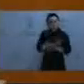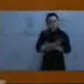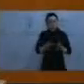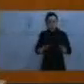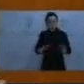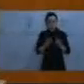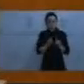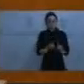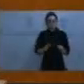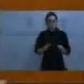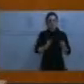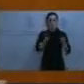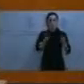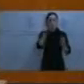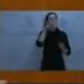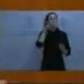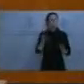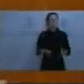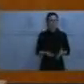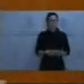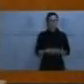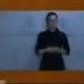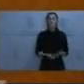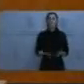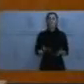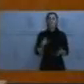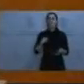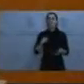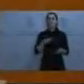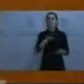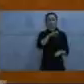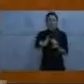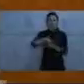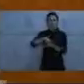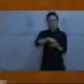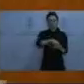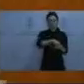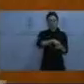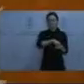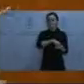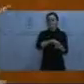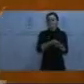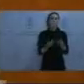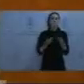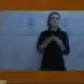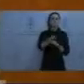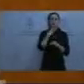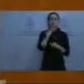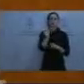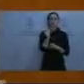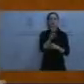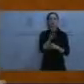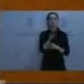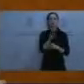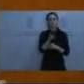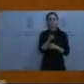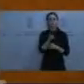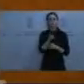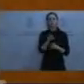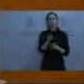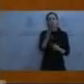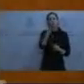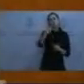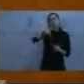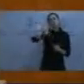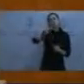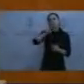engrosa la piel. Y a esas explotaciones se suman las consideradas positivas por otro par de milímetros, en